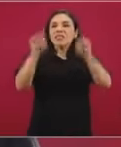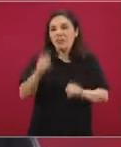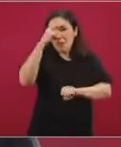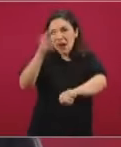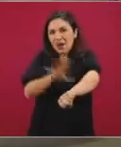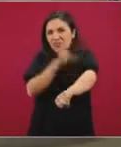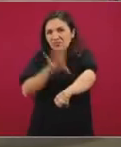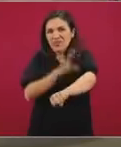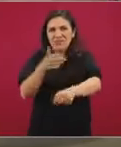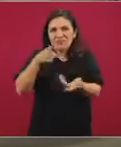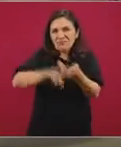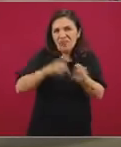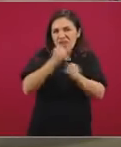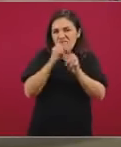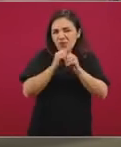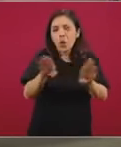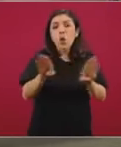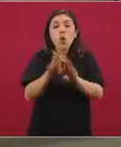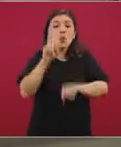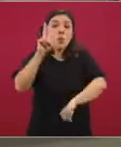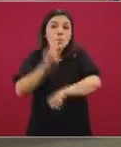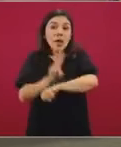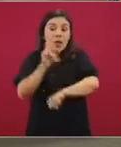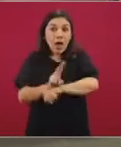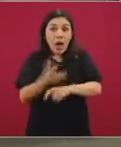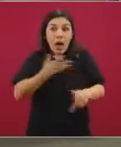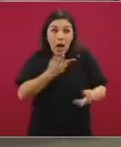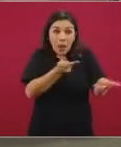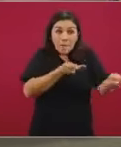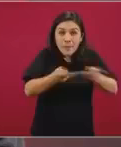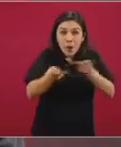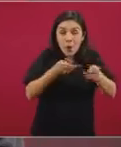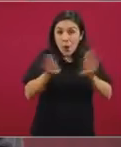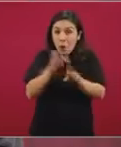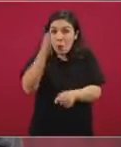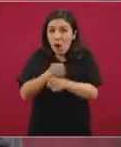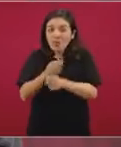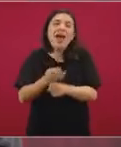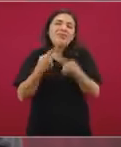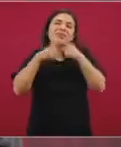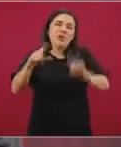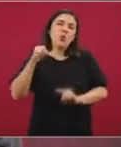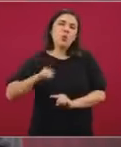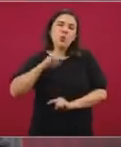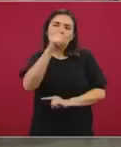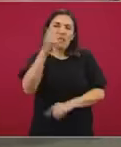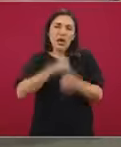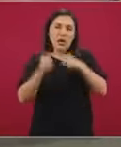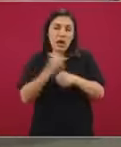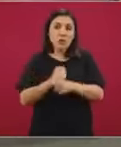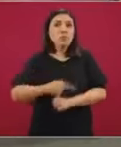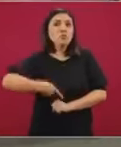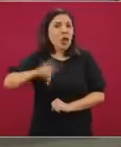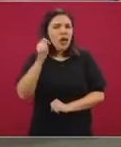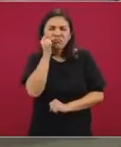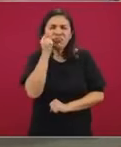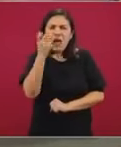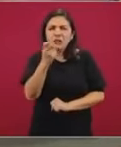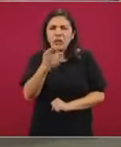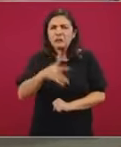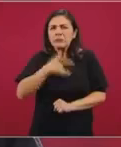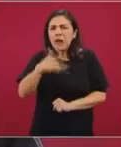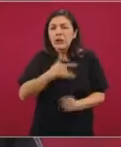información, los sistemas de vigilancia epidemiológica no estaban organizados como lo están hoy, y a pesar de ello se estima que